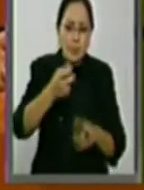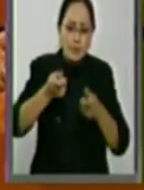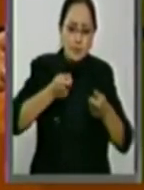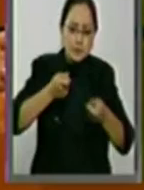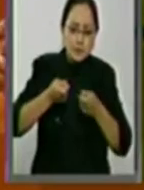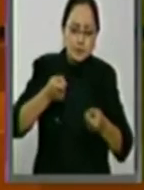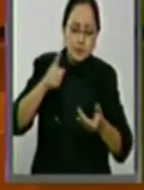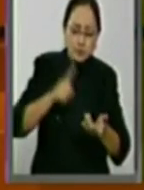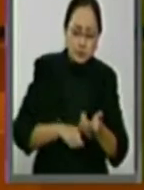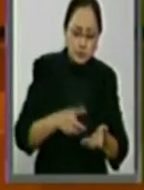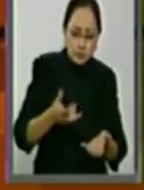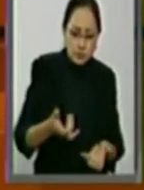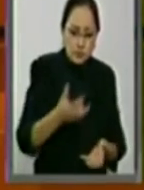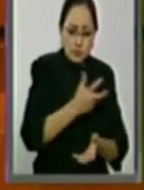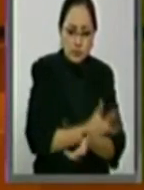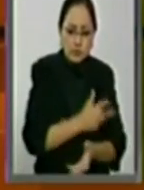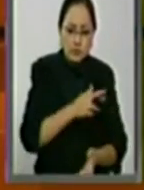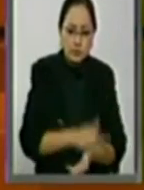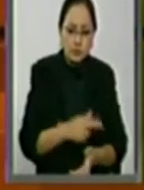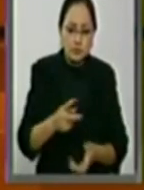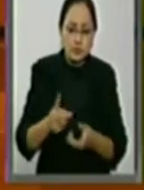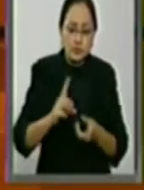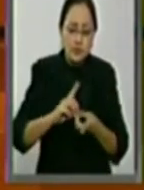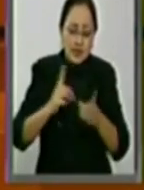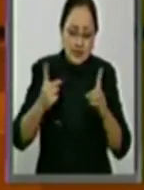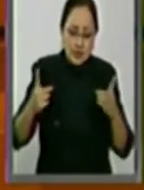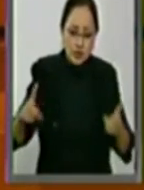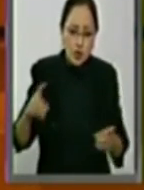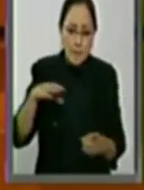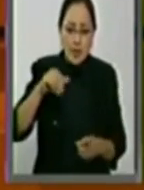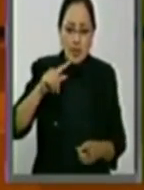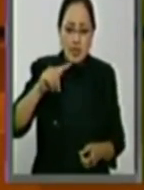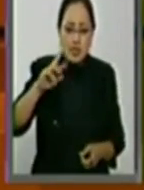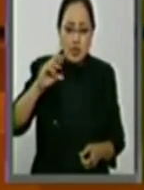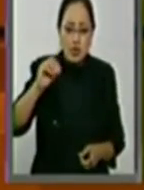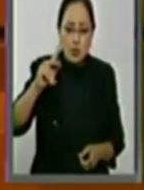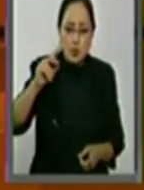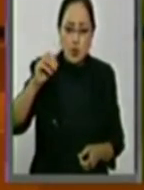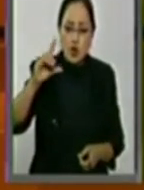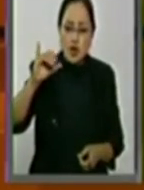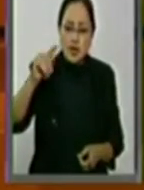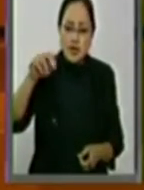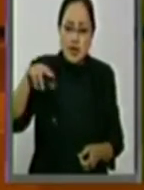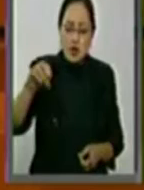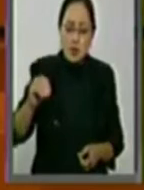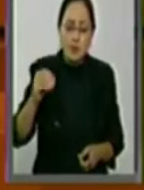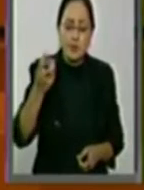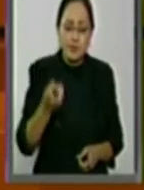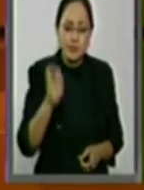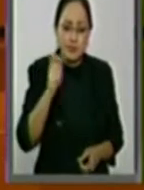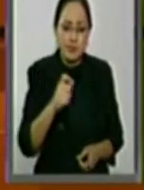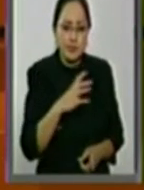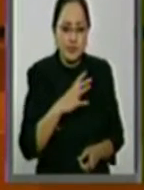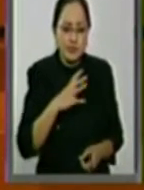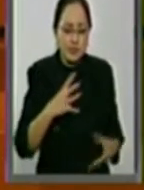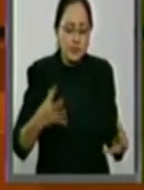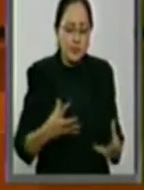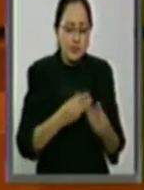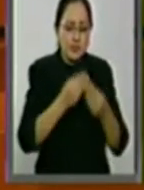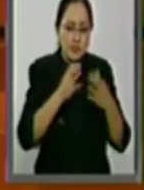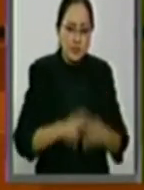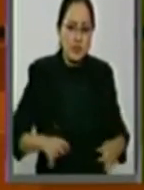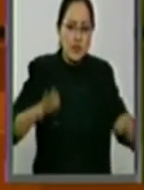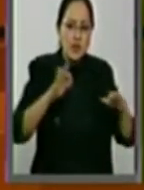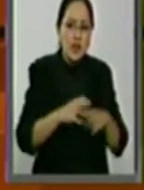el naciente Consejo de Desarrollo Metropolitano, que estará facultado, y me parece fundamental que vayamos a